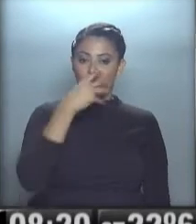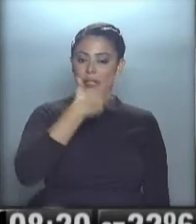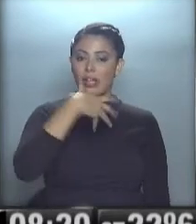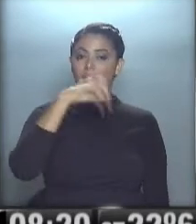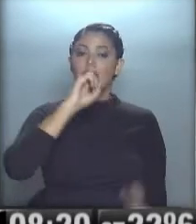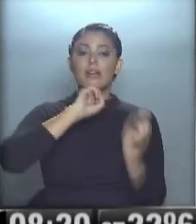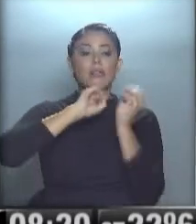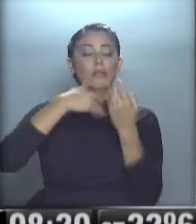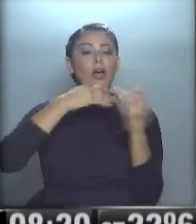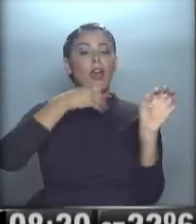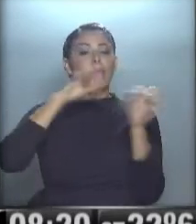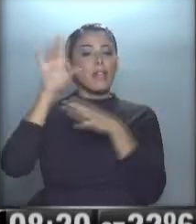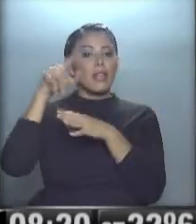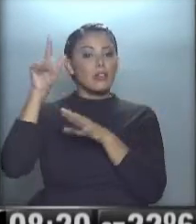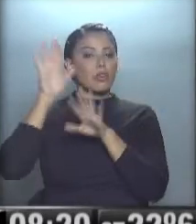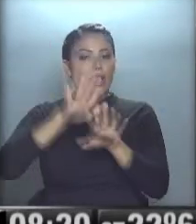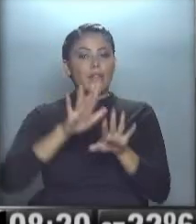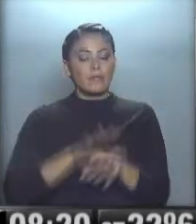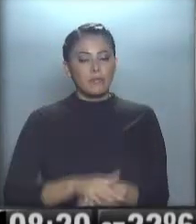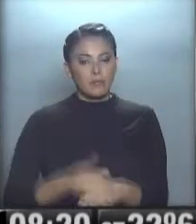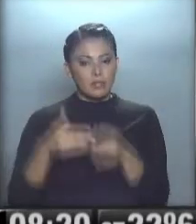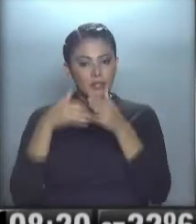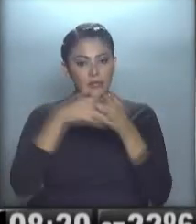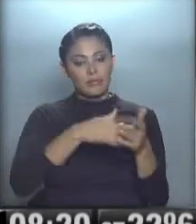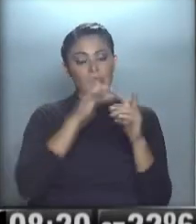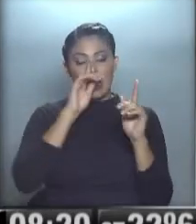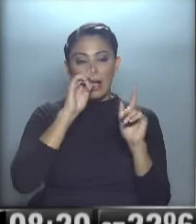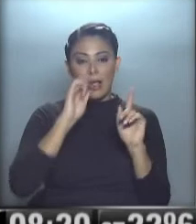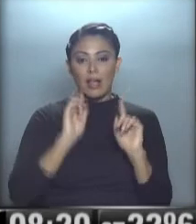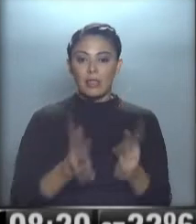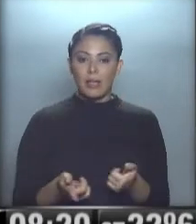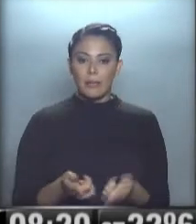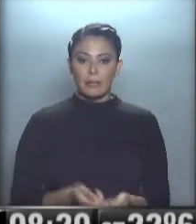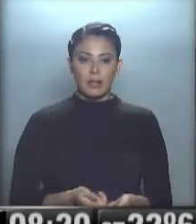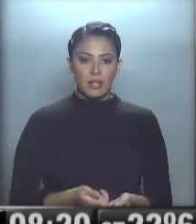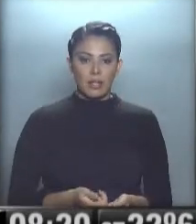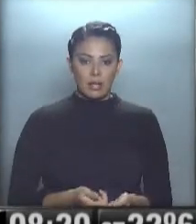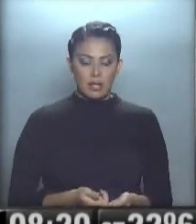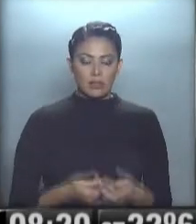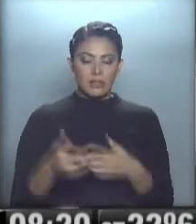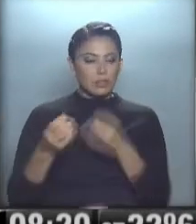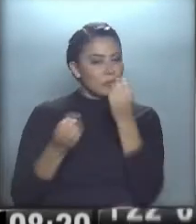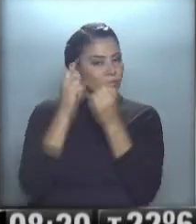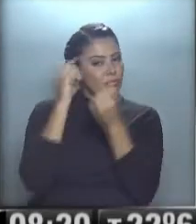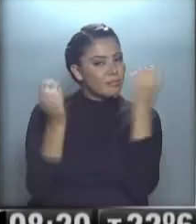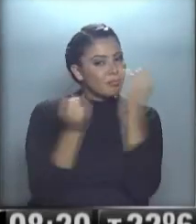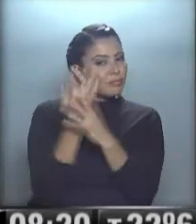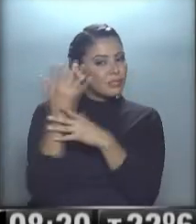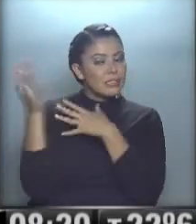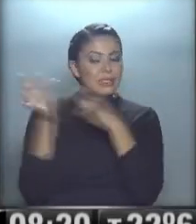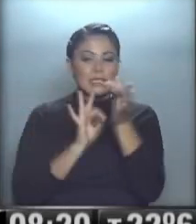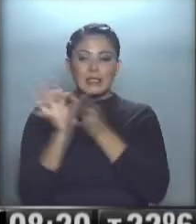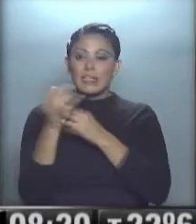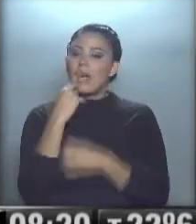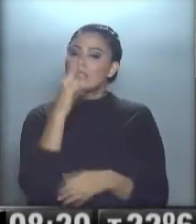sus respectivos países. A su vez, generan definitivamente una estrategia de echarle